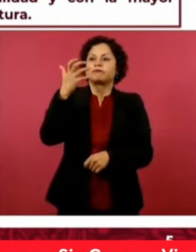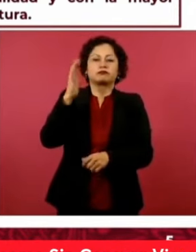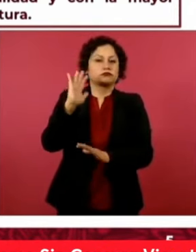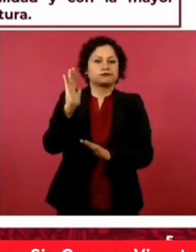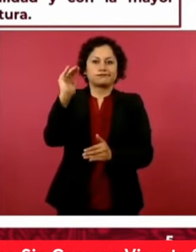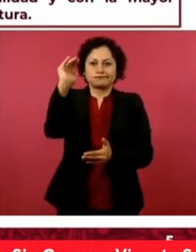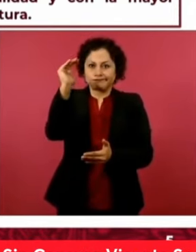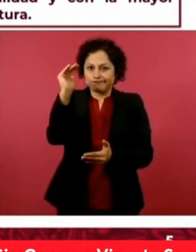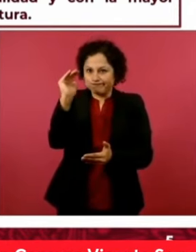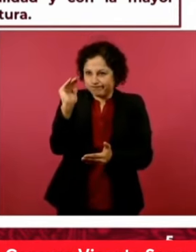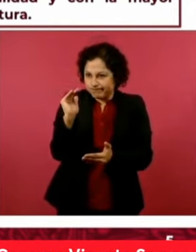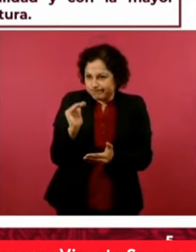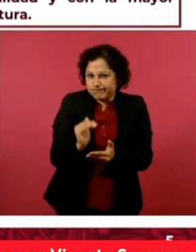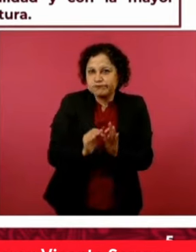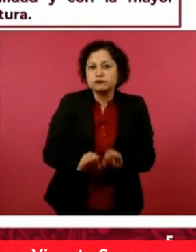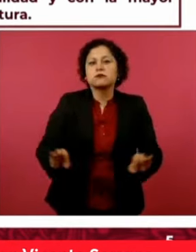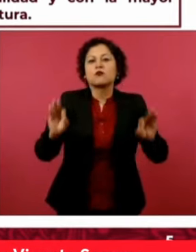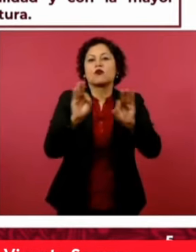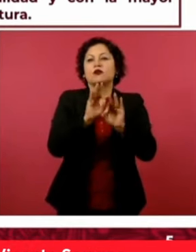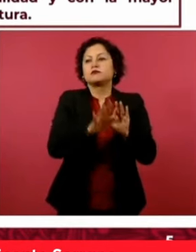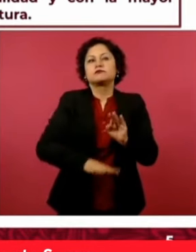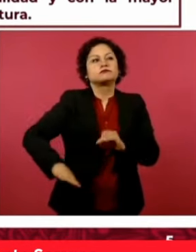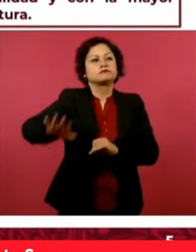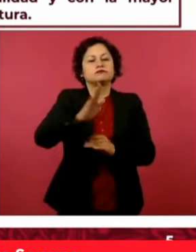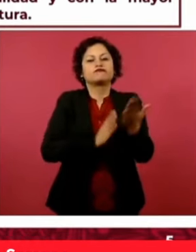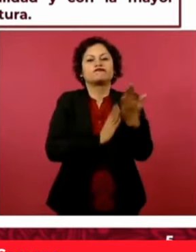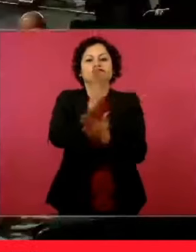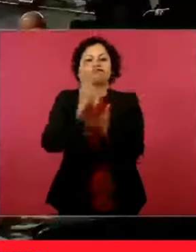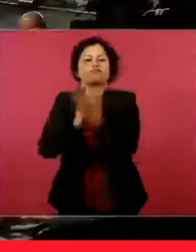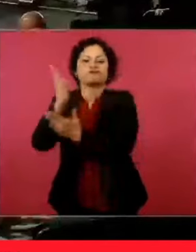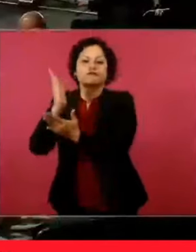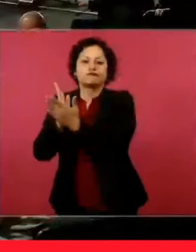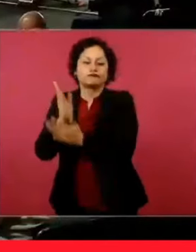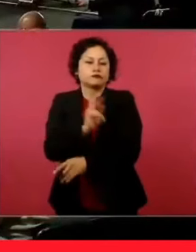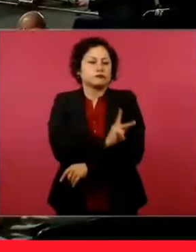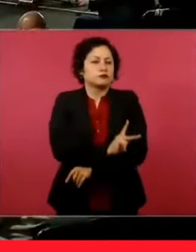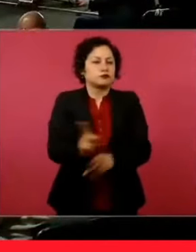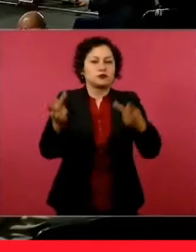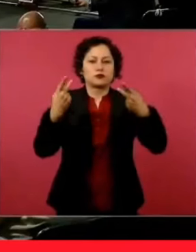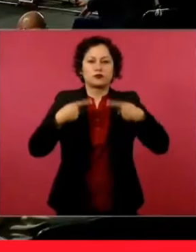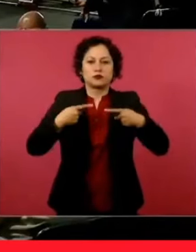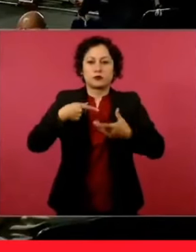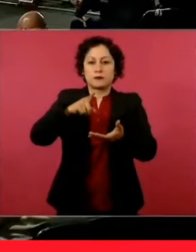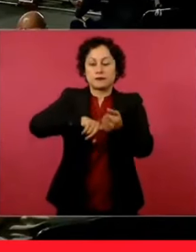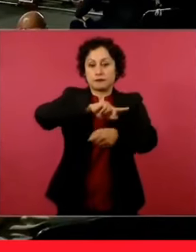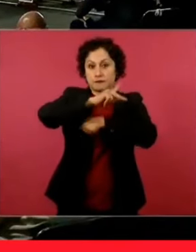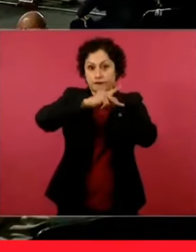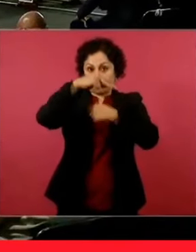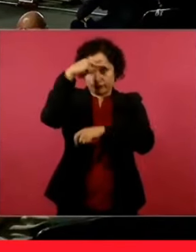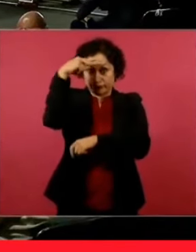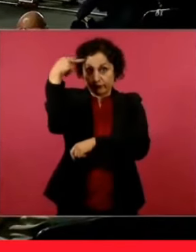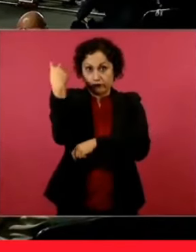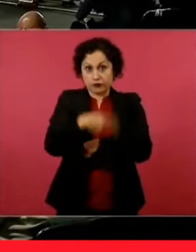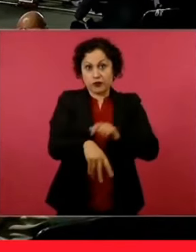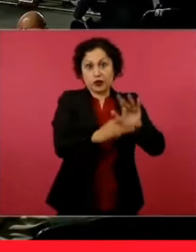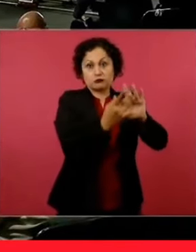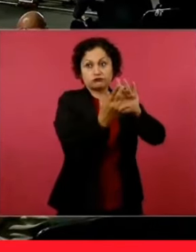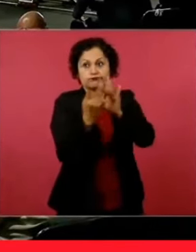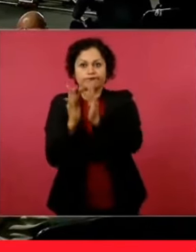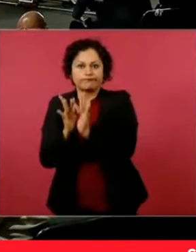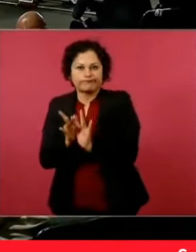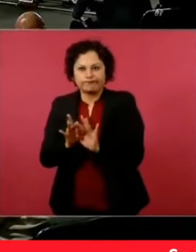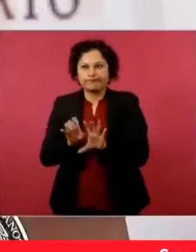tan significativa. Con esto buscamos que todos los mexicanos y mexicanas tengan a través de esta red acceso a